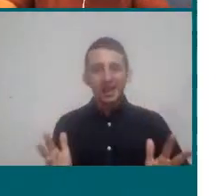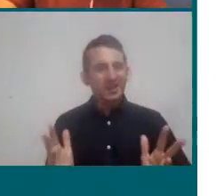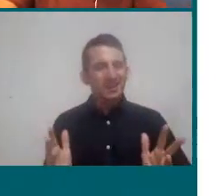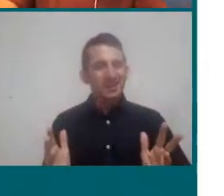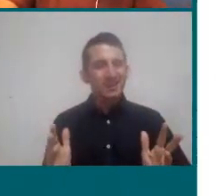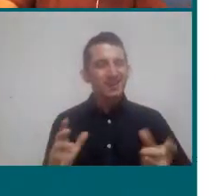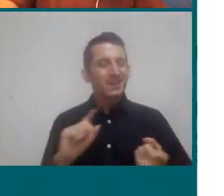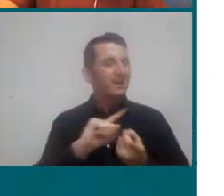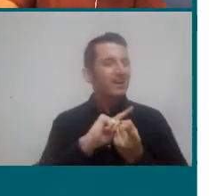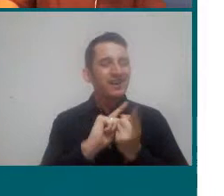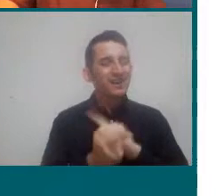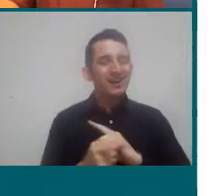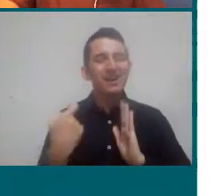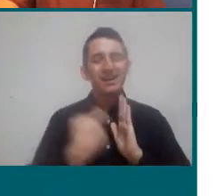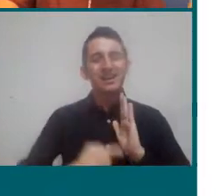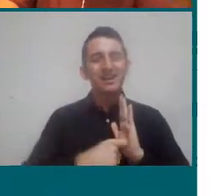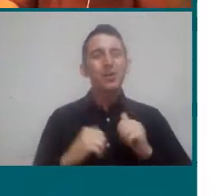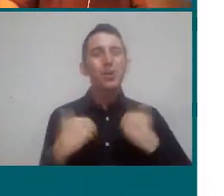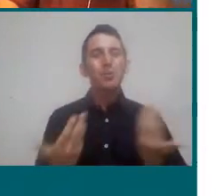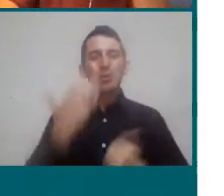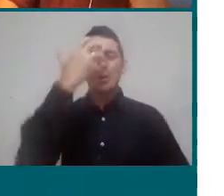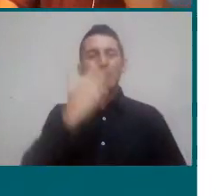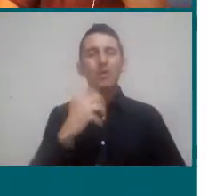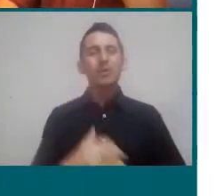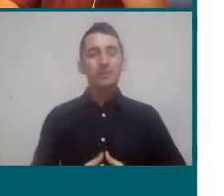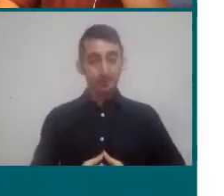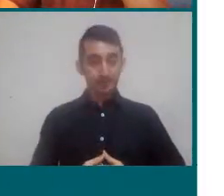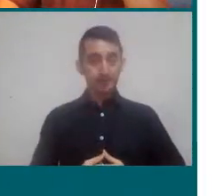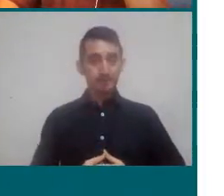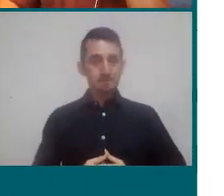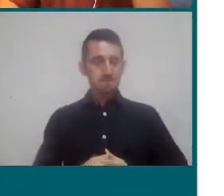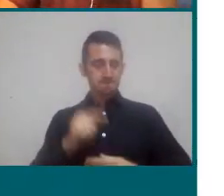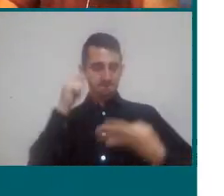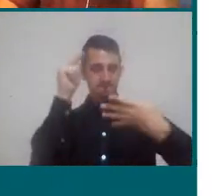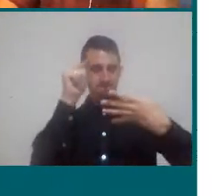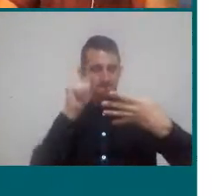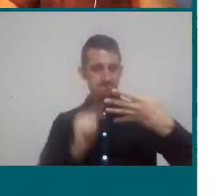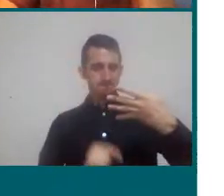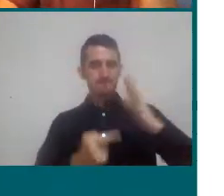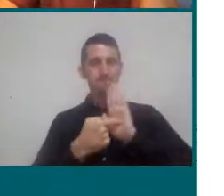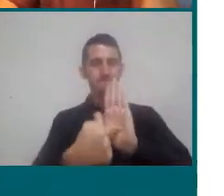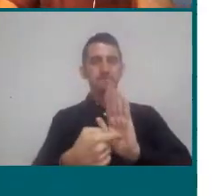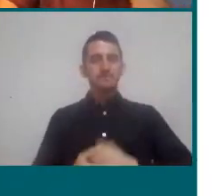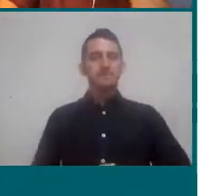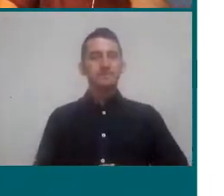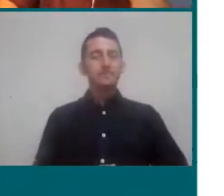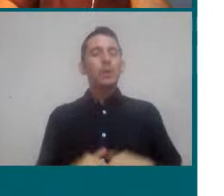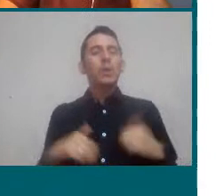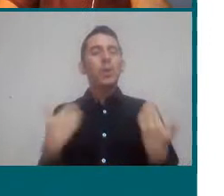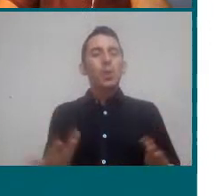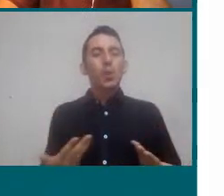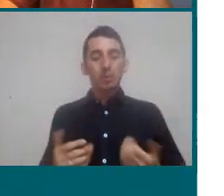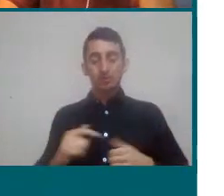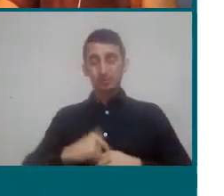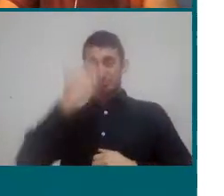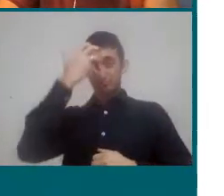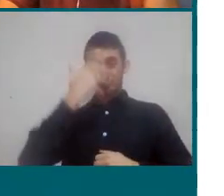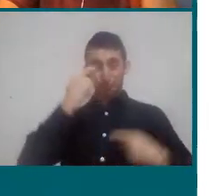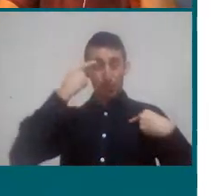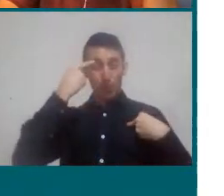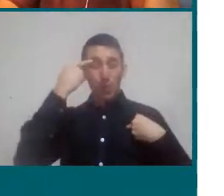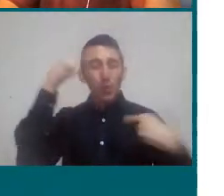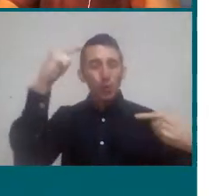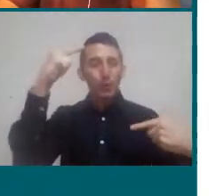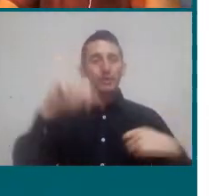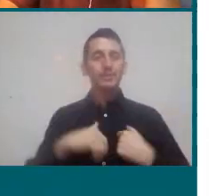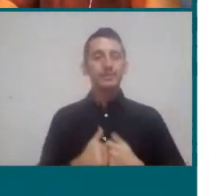implica todo esto en el modelo evaluativo? Y llegué a estas conclusiones. Dije, pues entonces voy a ver cómo evalúo de manera diferente. Dije, pues entonces